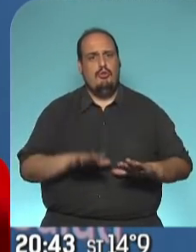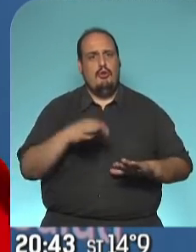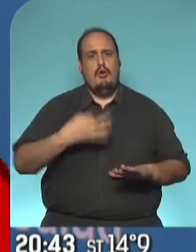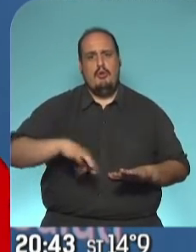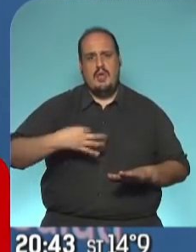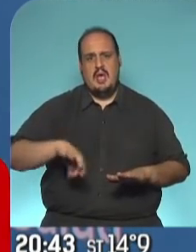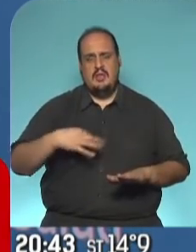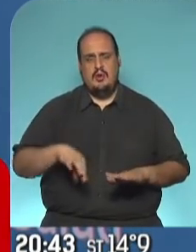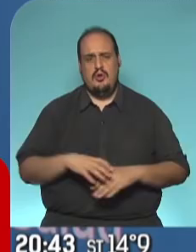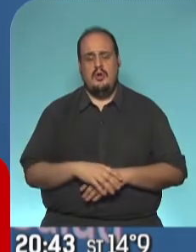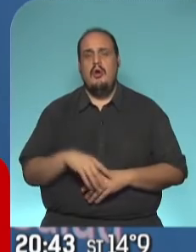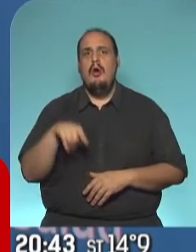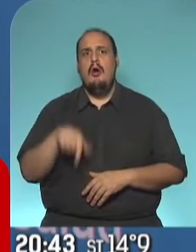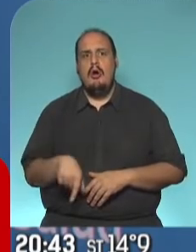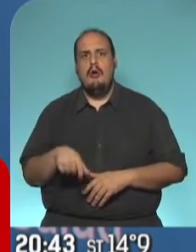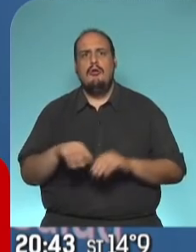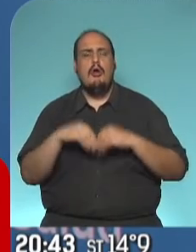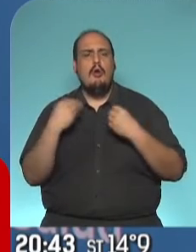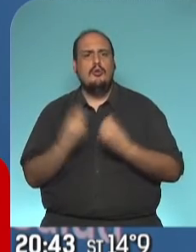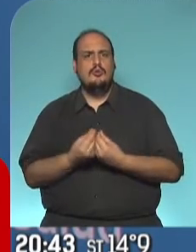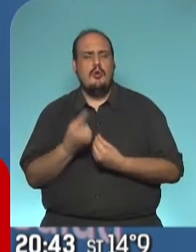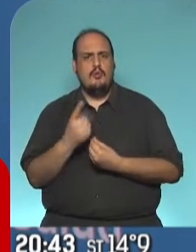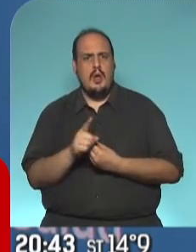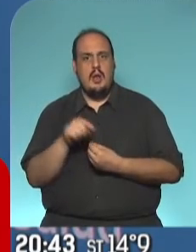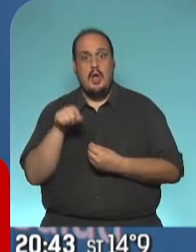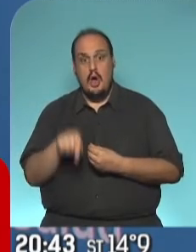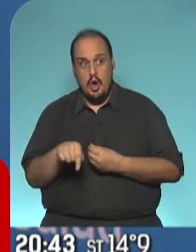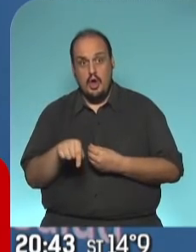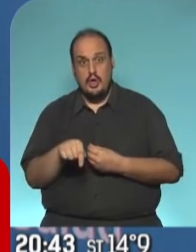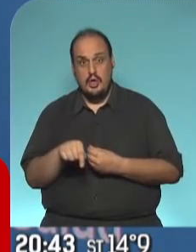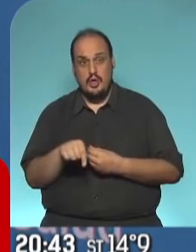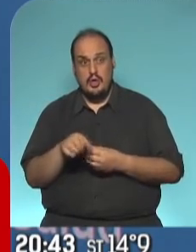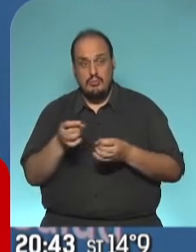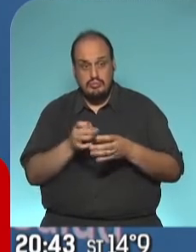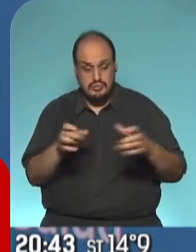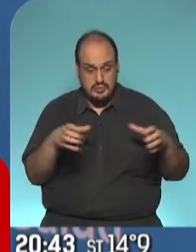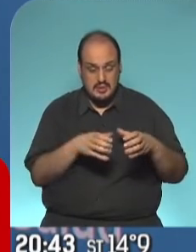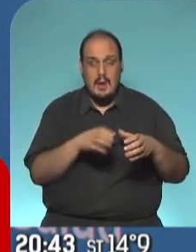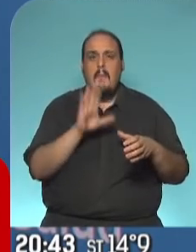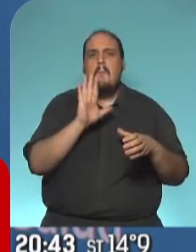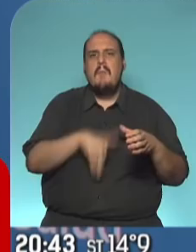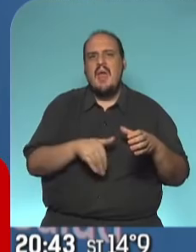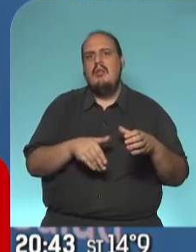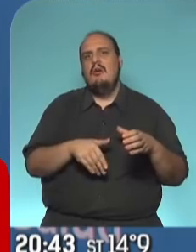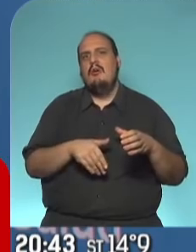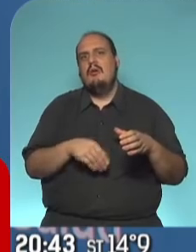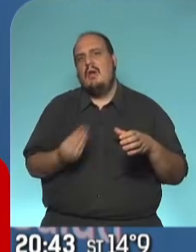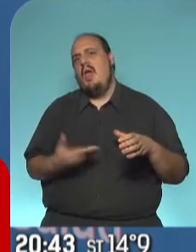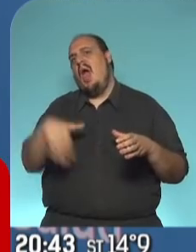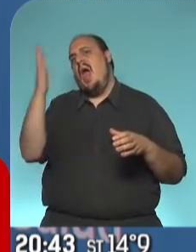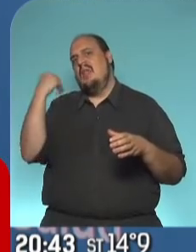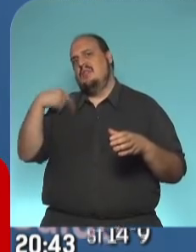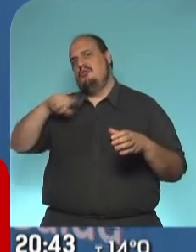obligatorio, hoy lo que nos demuestra es que la cantidad de casos es menor a lo que esperábamos en el inicio de la pandemia en nuestro